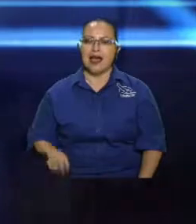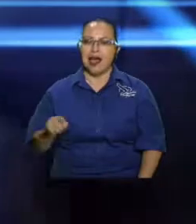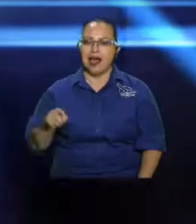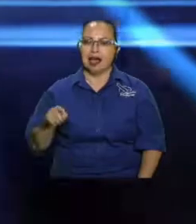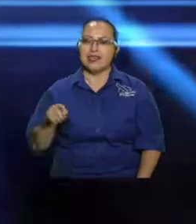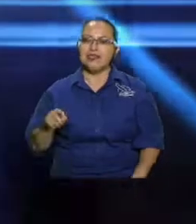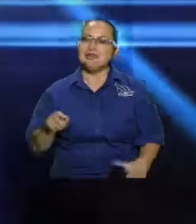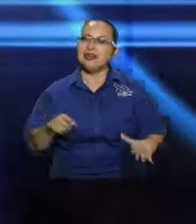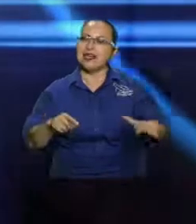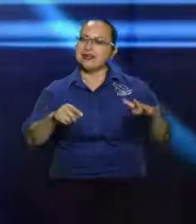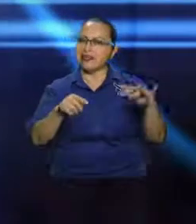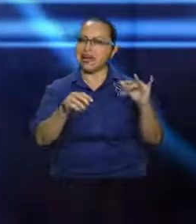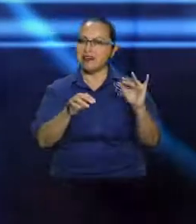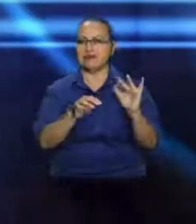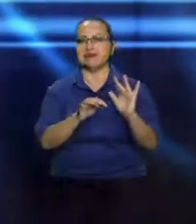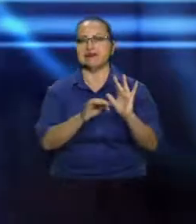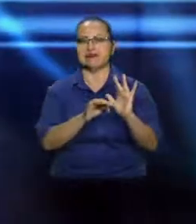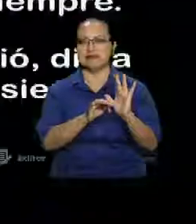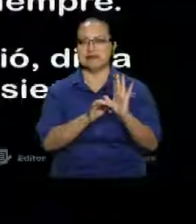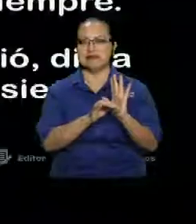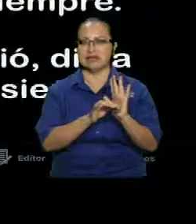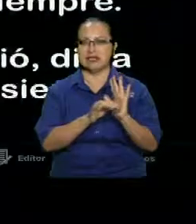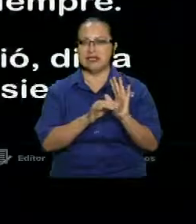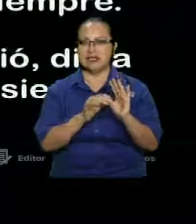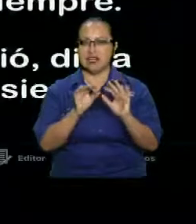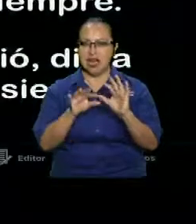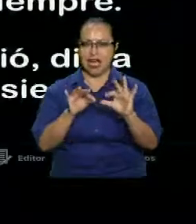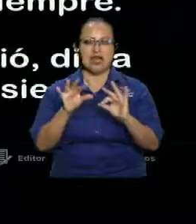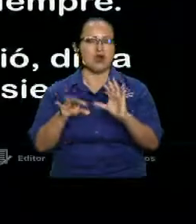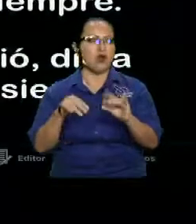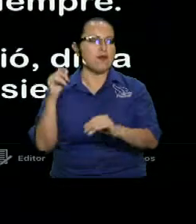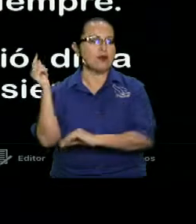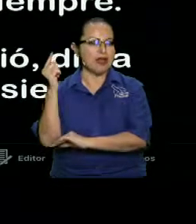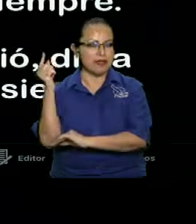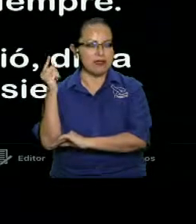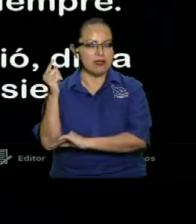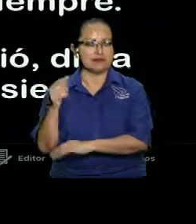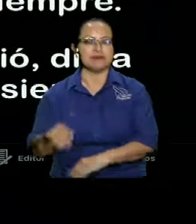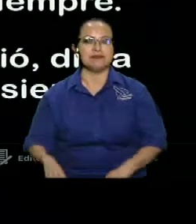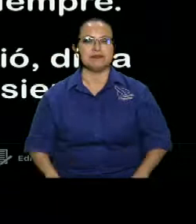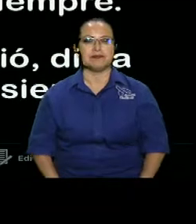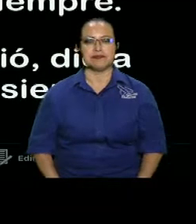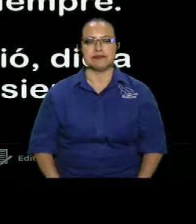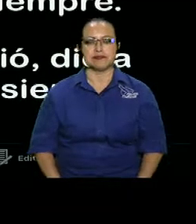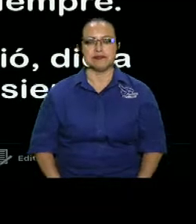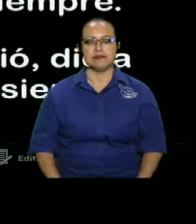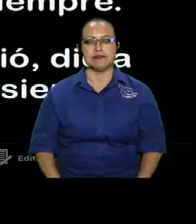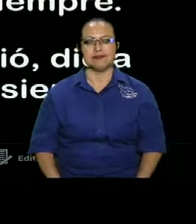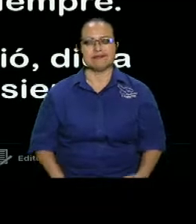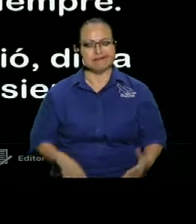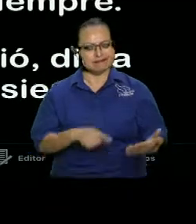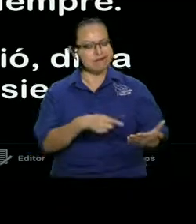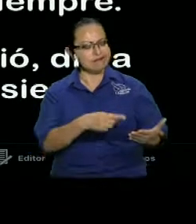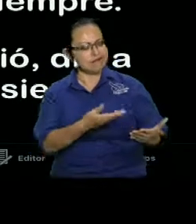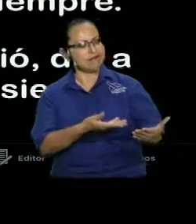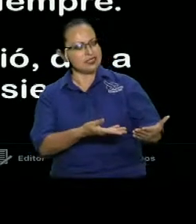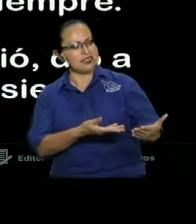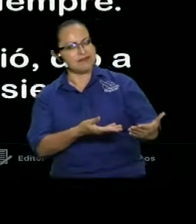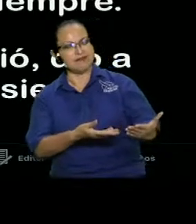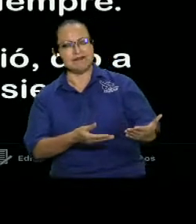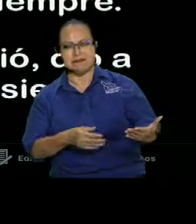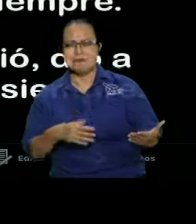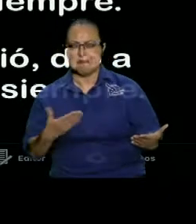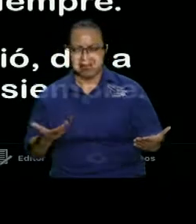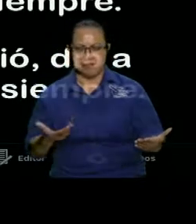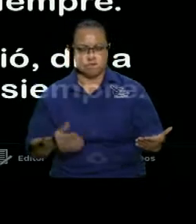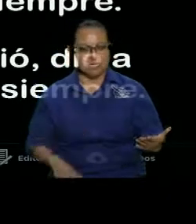gracias, gracias, Huguito. Aquí hay una clave, que a veces nosotros solo la leemos así a la carrera, ¿verdad? Y